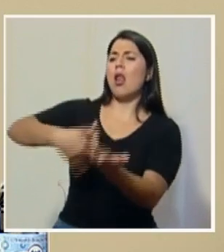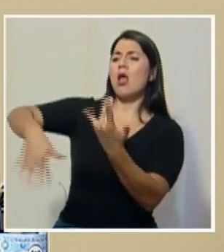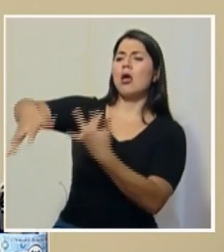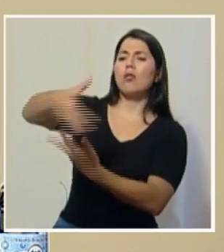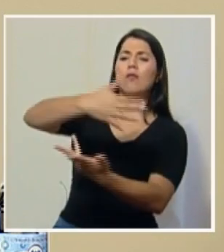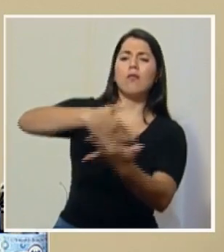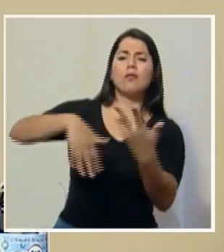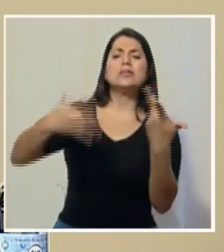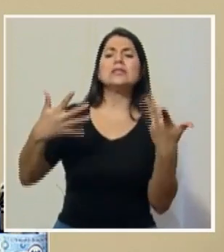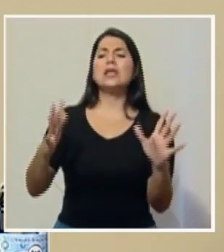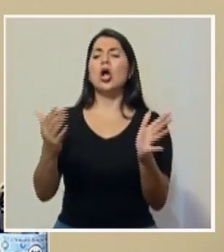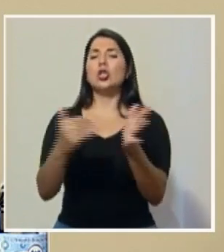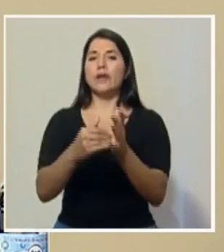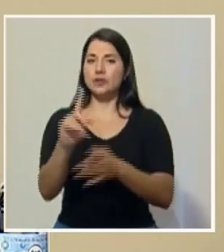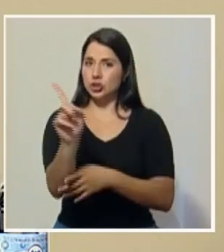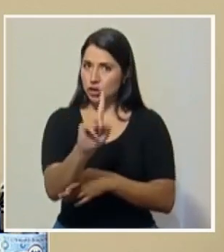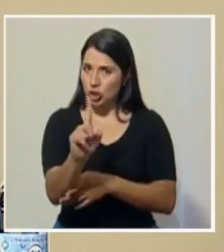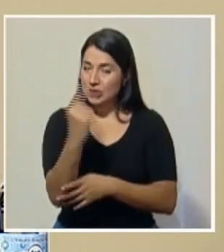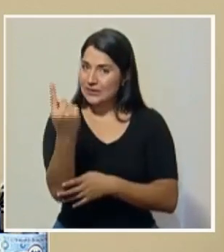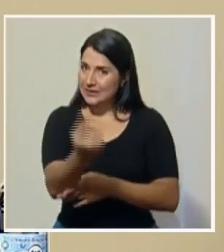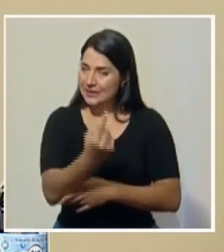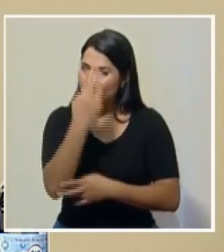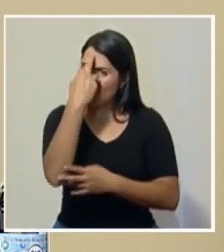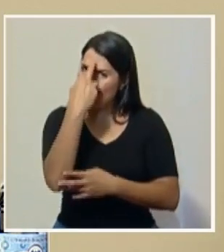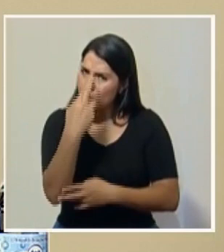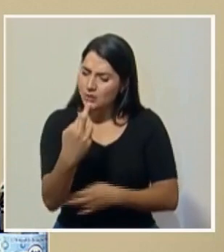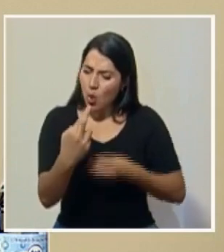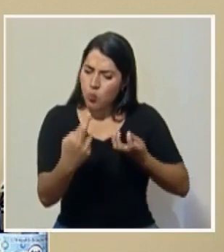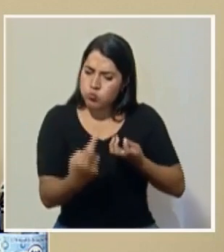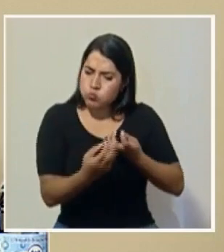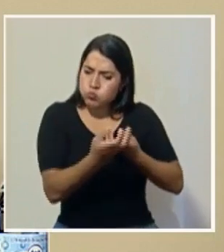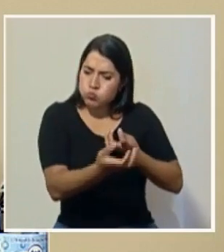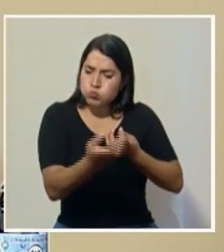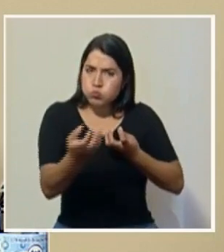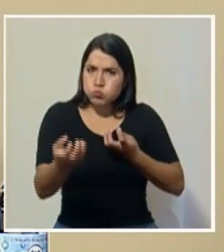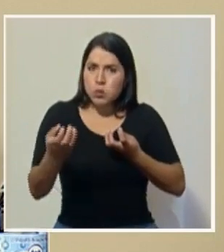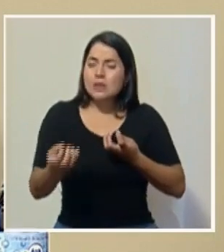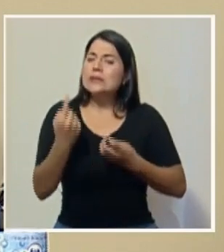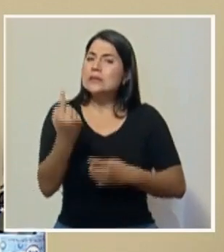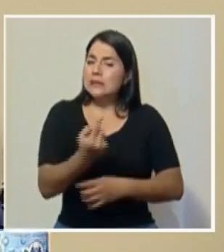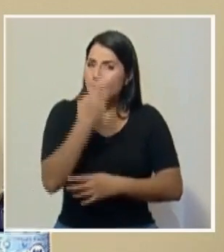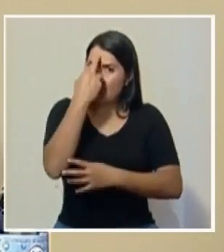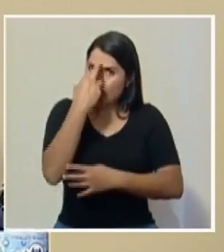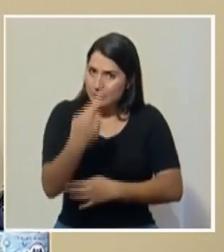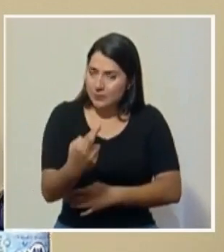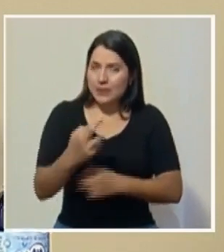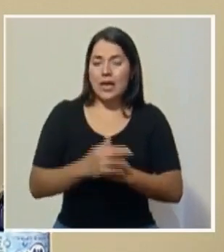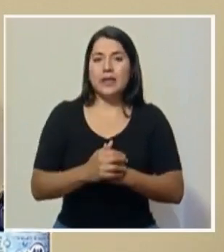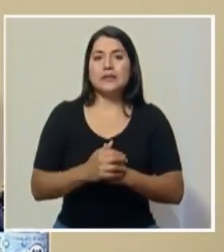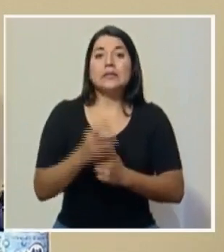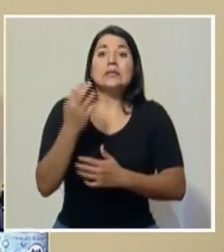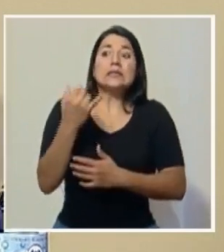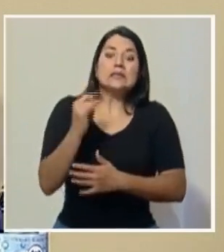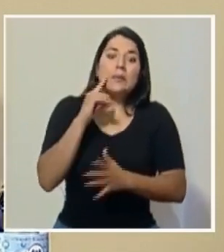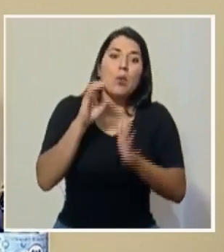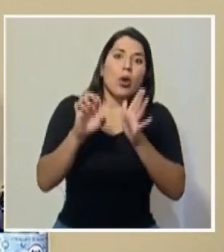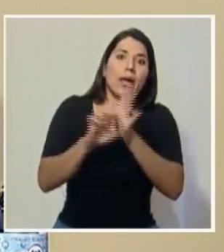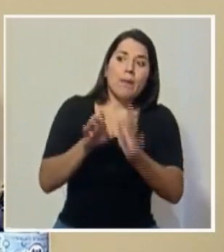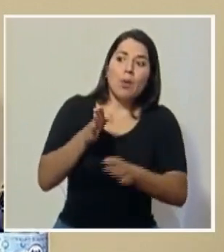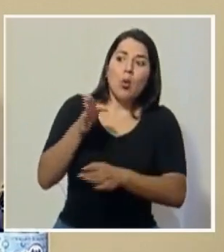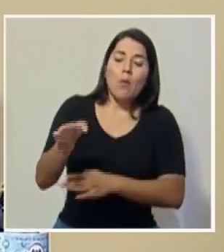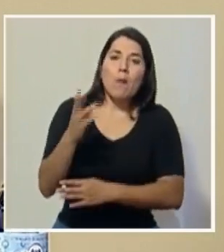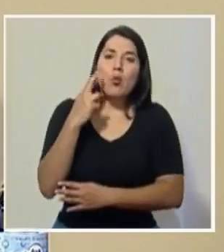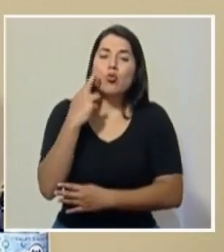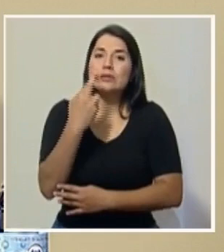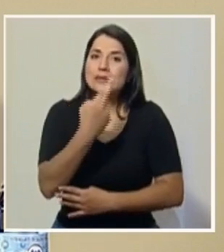burbujas sociales. Y cuando por un asunto, que obviamente es por la dinámica de la actividad, como en un restaurante, en